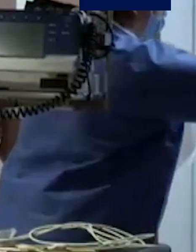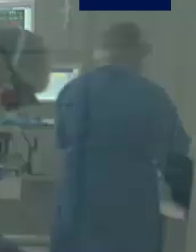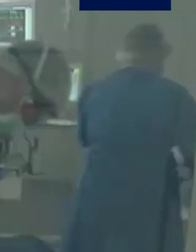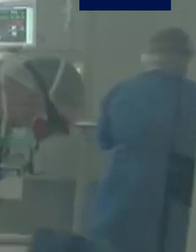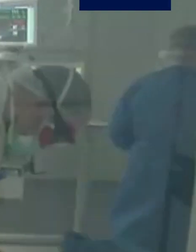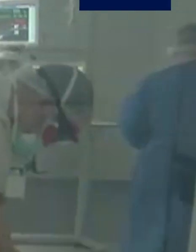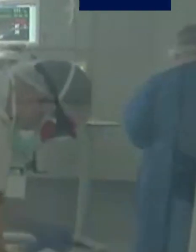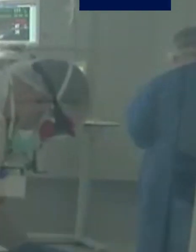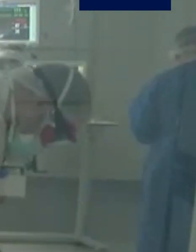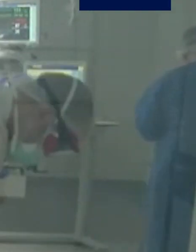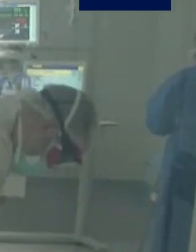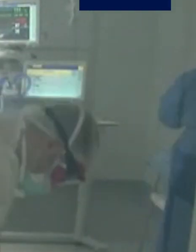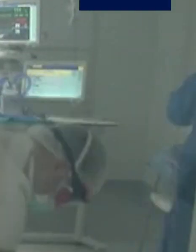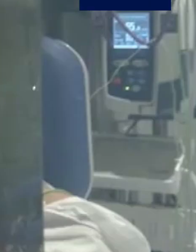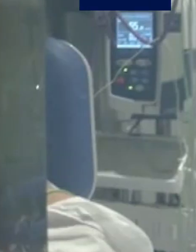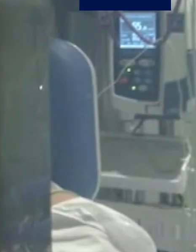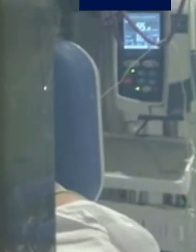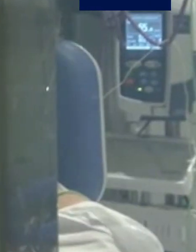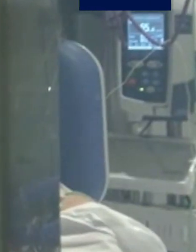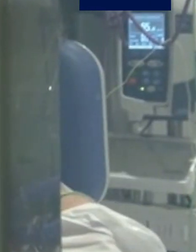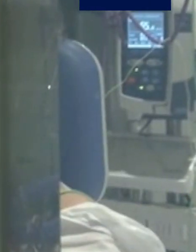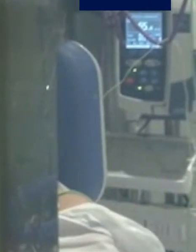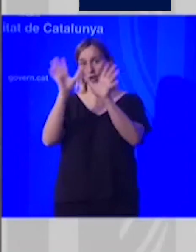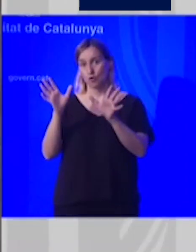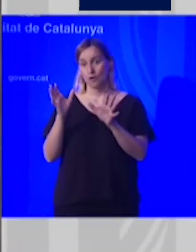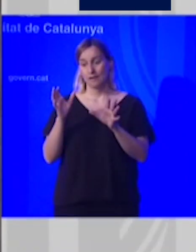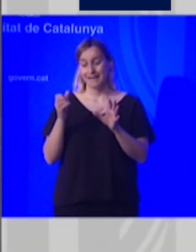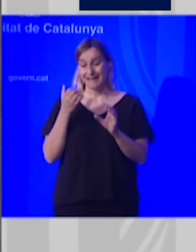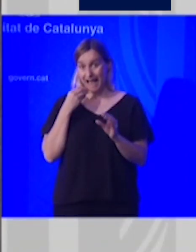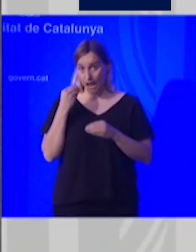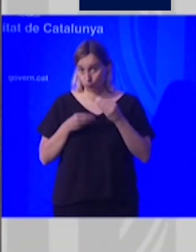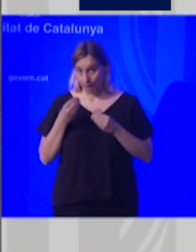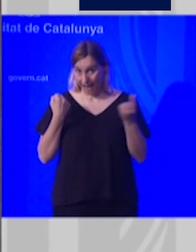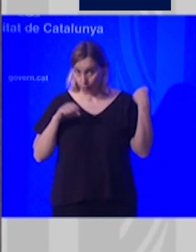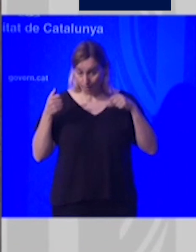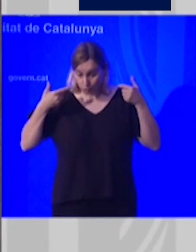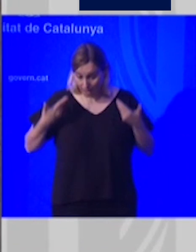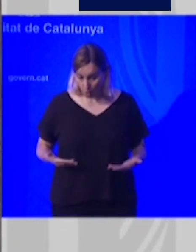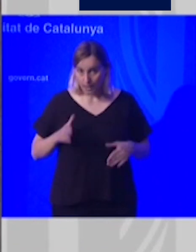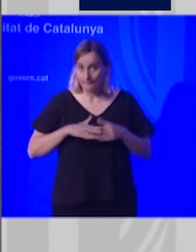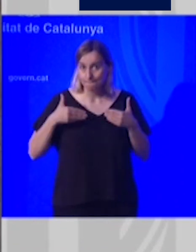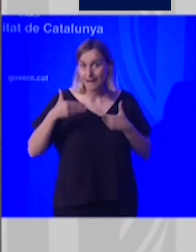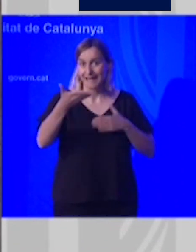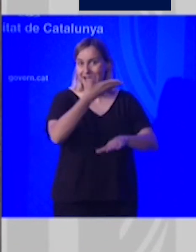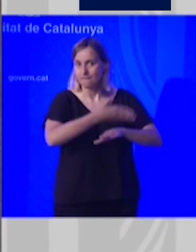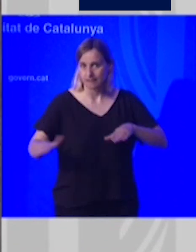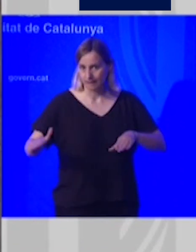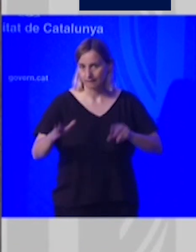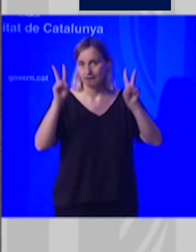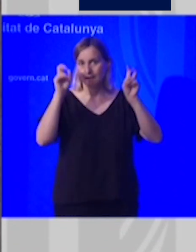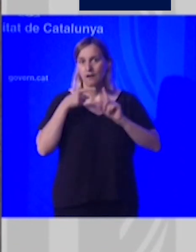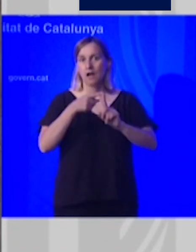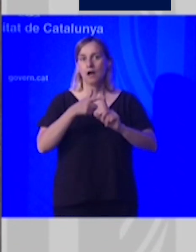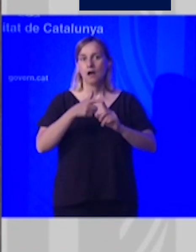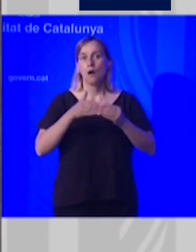otras comunidades y podríamos revivir los peores momentos de la pandemia. Se actúa ahora para evitar actuar